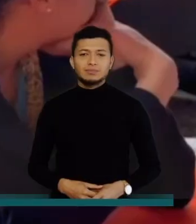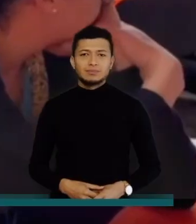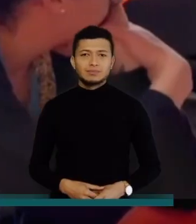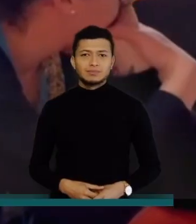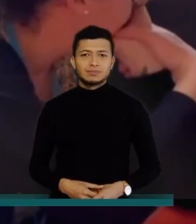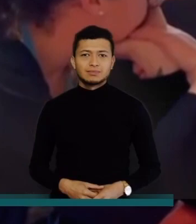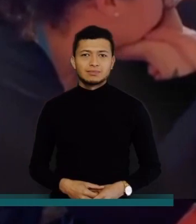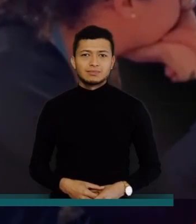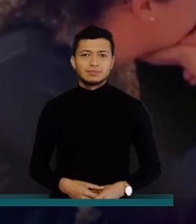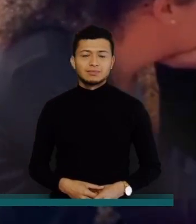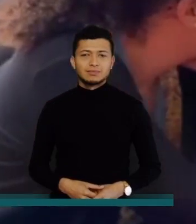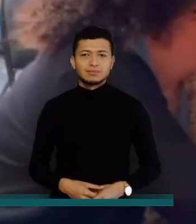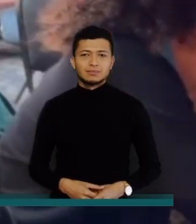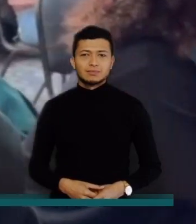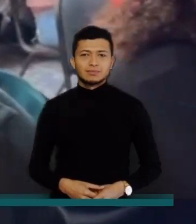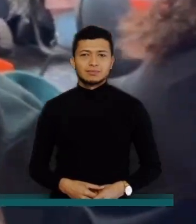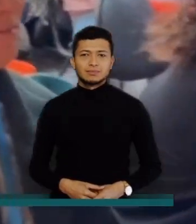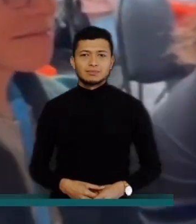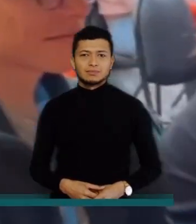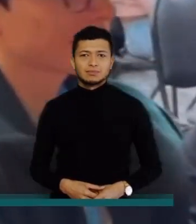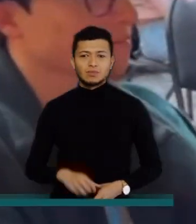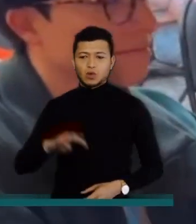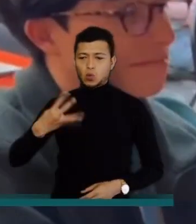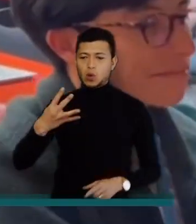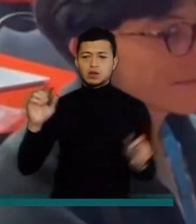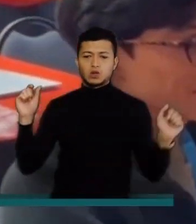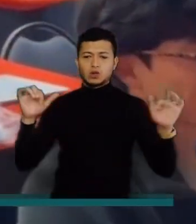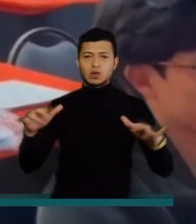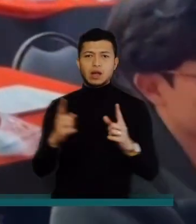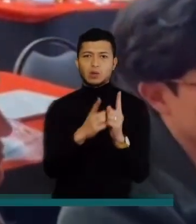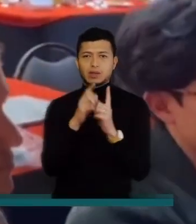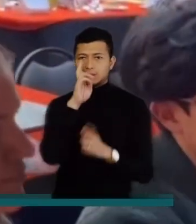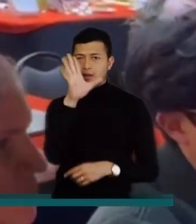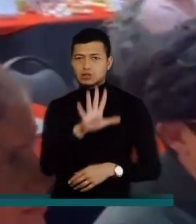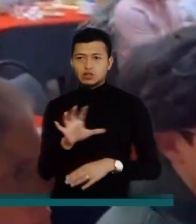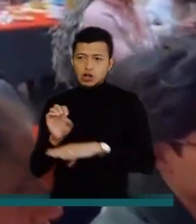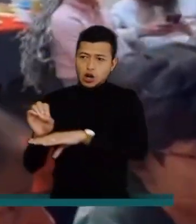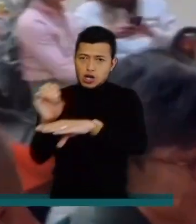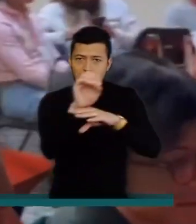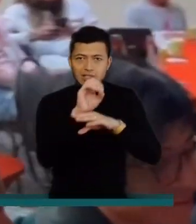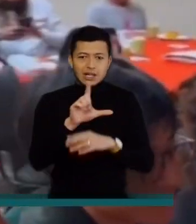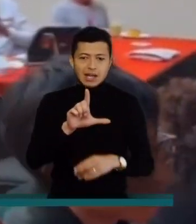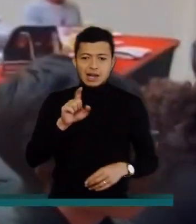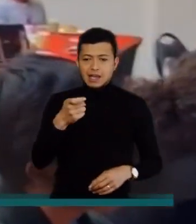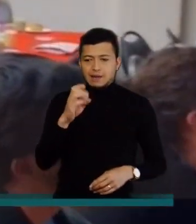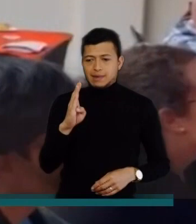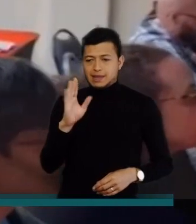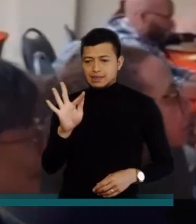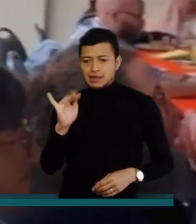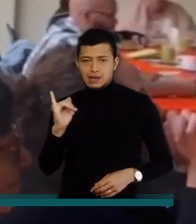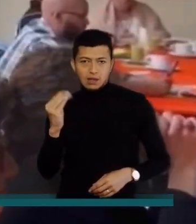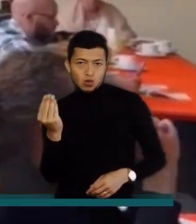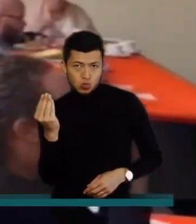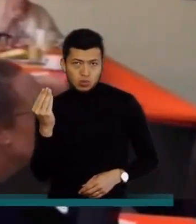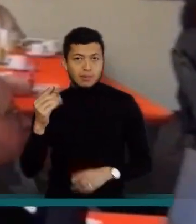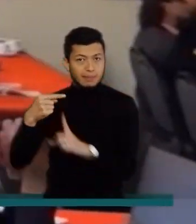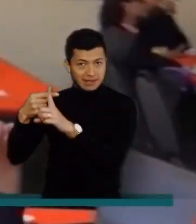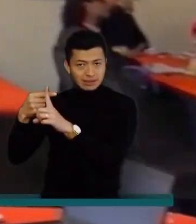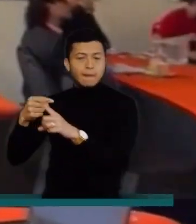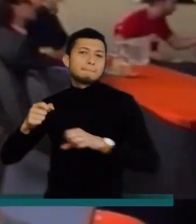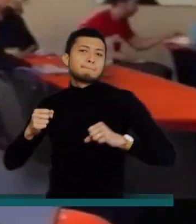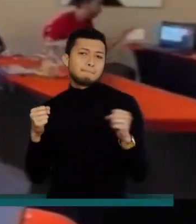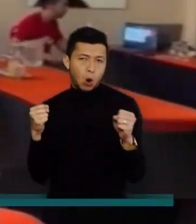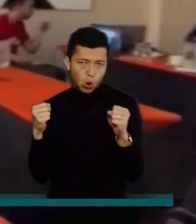el cuarto encuentro Nacional de organizaciones lgbtiq más se llevó a cabo en Bogotá para reconocer la diversidad sexual